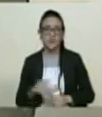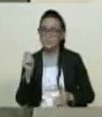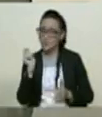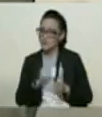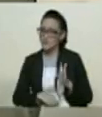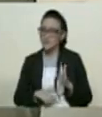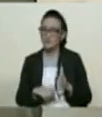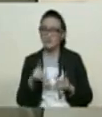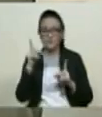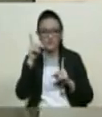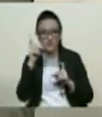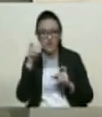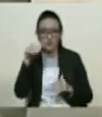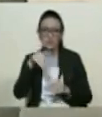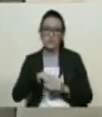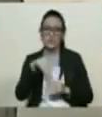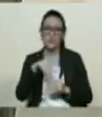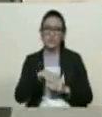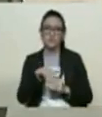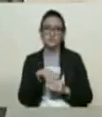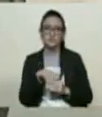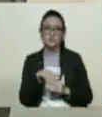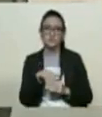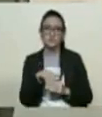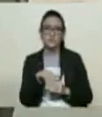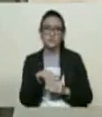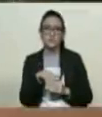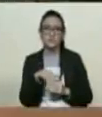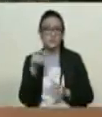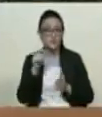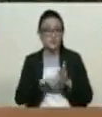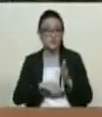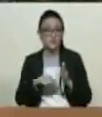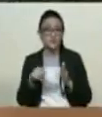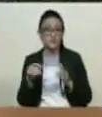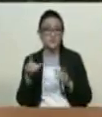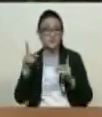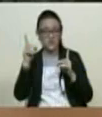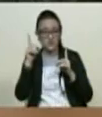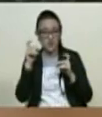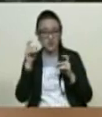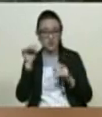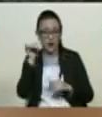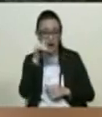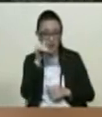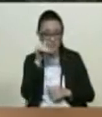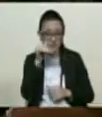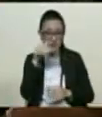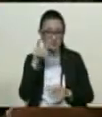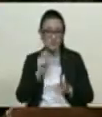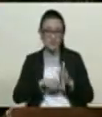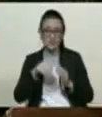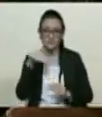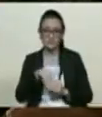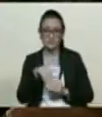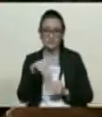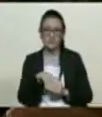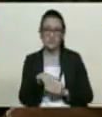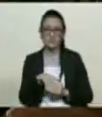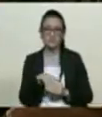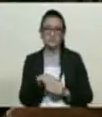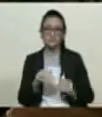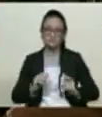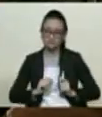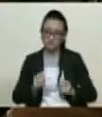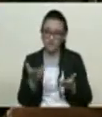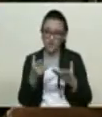medidas y prohibimos las cámaras para y prohibimos fotografiar el sufragio. Le entregamos a las